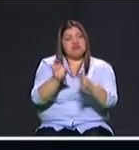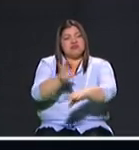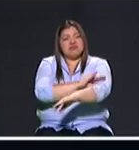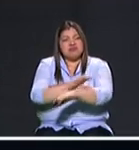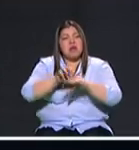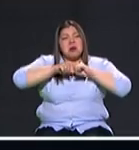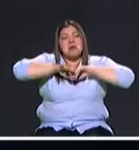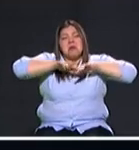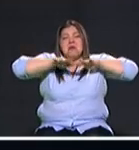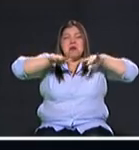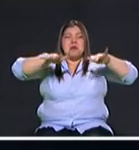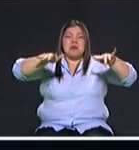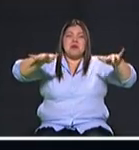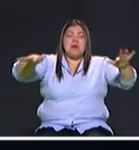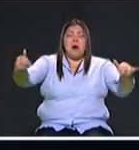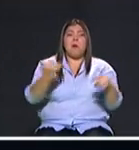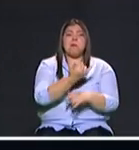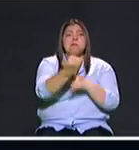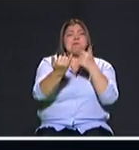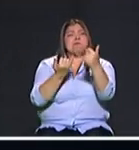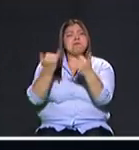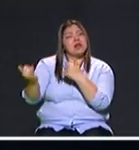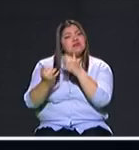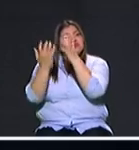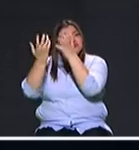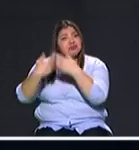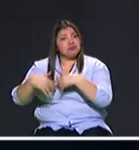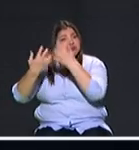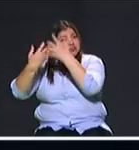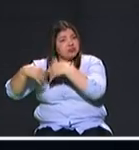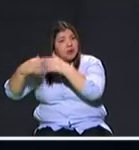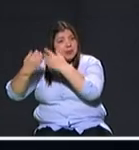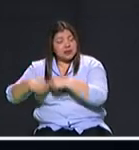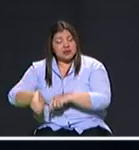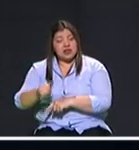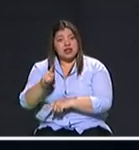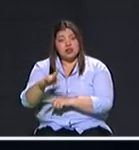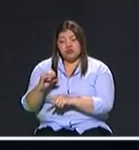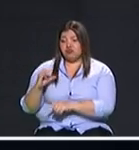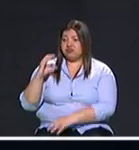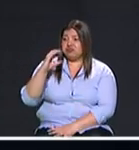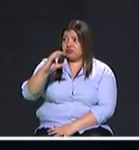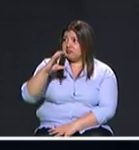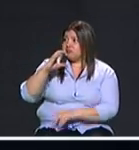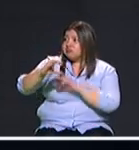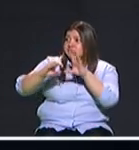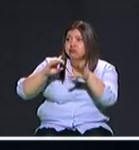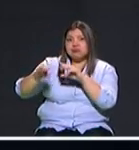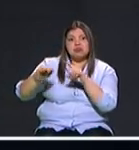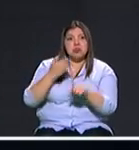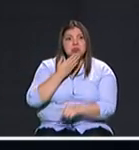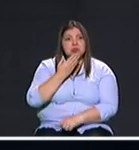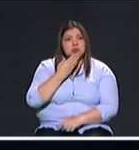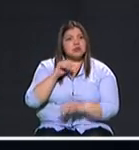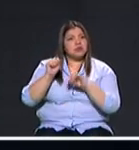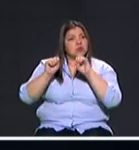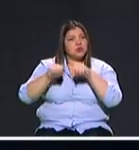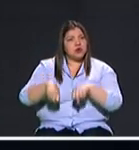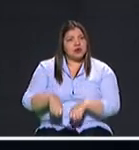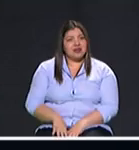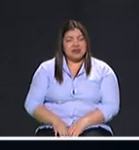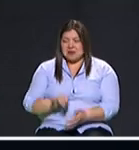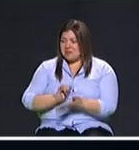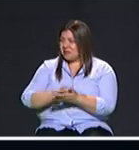empresas vip y que además son de altos salarios cada empleo vivido genera cuatro empleos adicionales de lo que hablaba juan